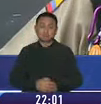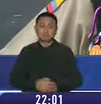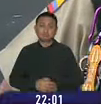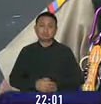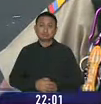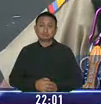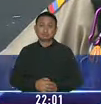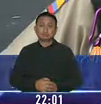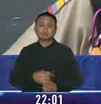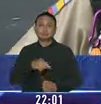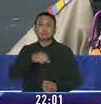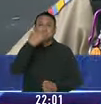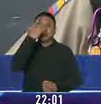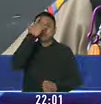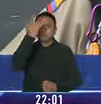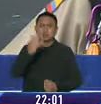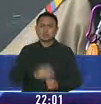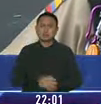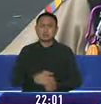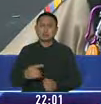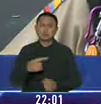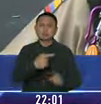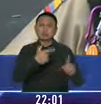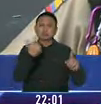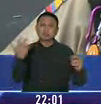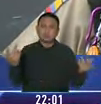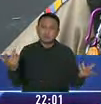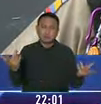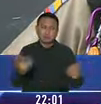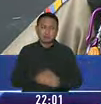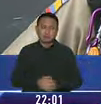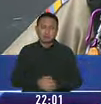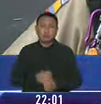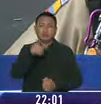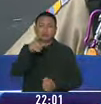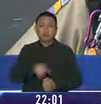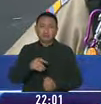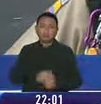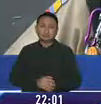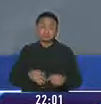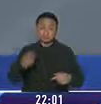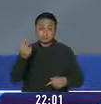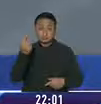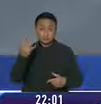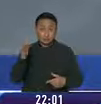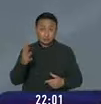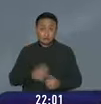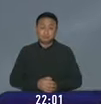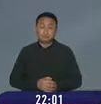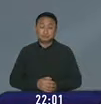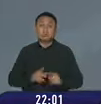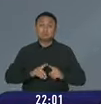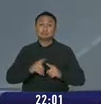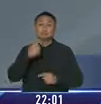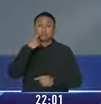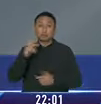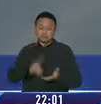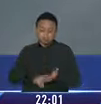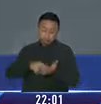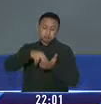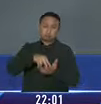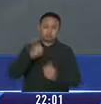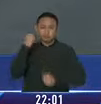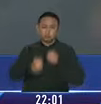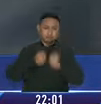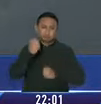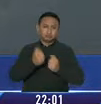qué se da el hecho del disparo? Por lo que el ciudadano no ha tenido dinero en efectivo. Sin embargo, el hombre se levanta, corre por ayuda.